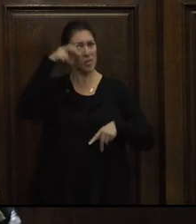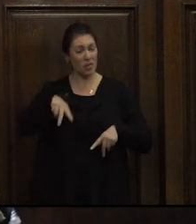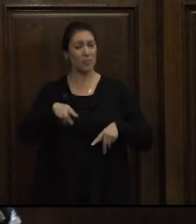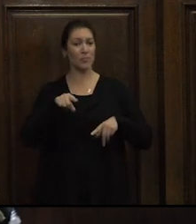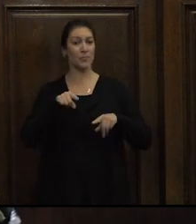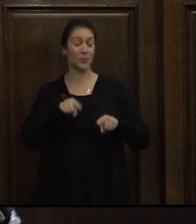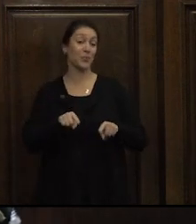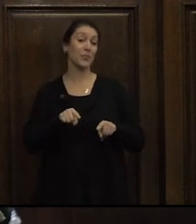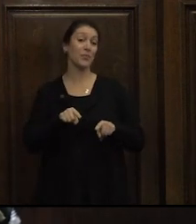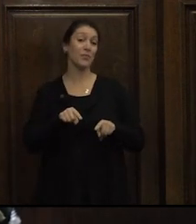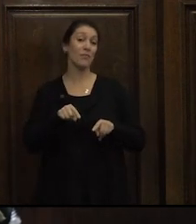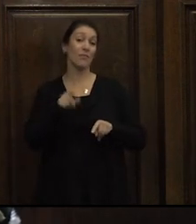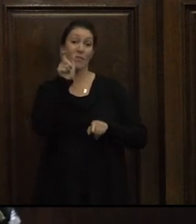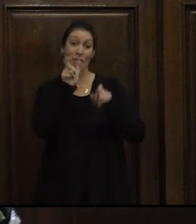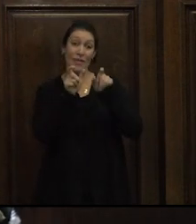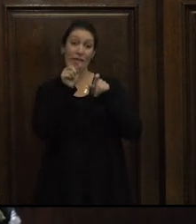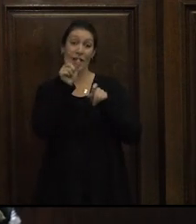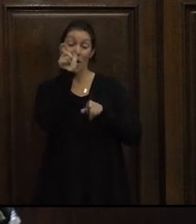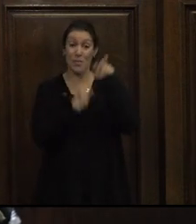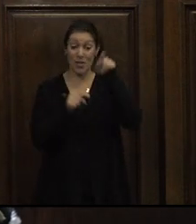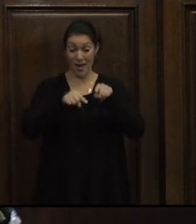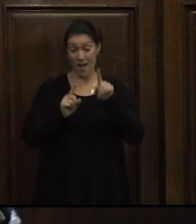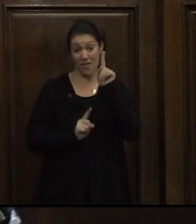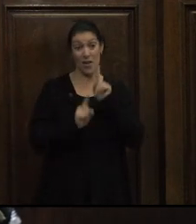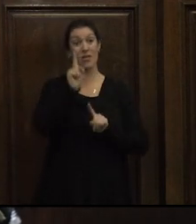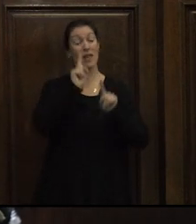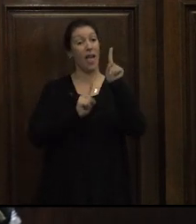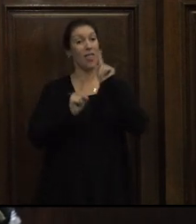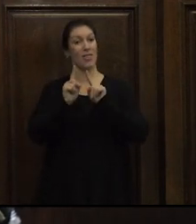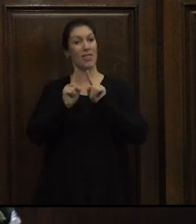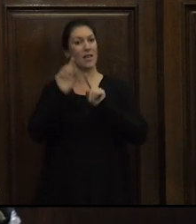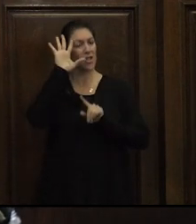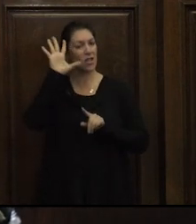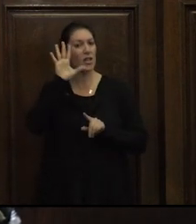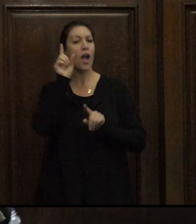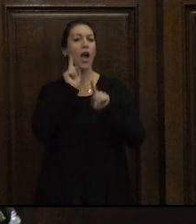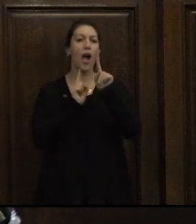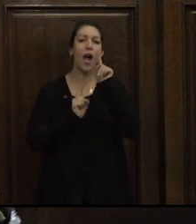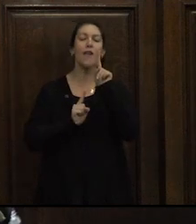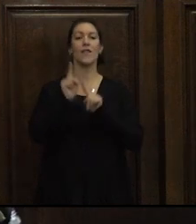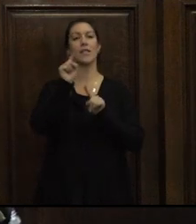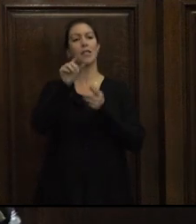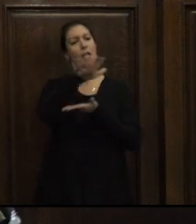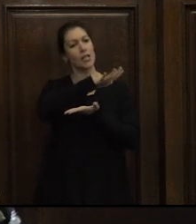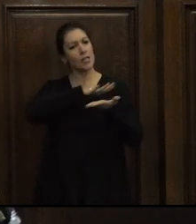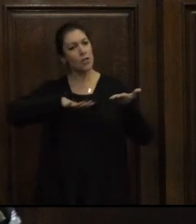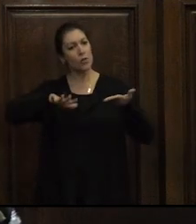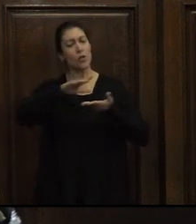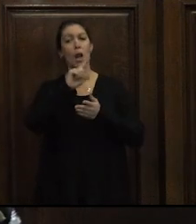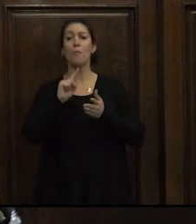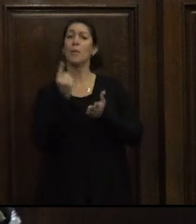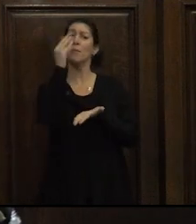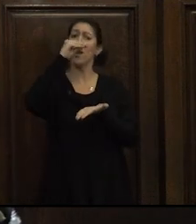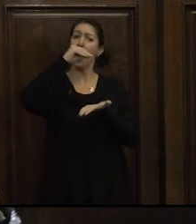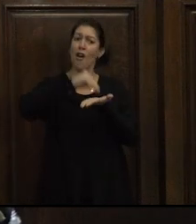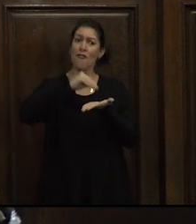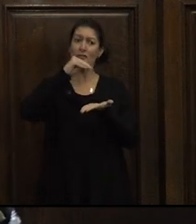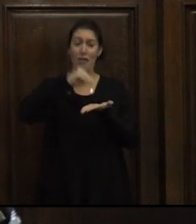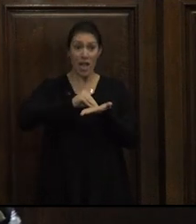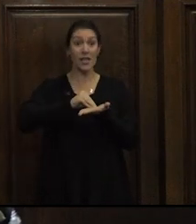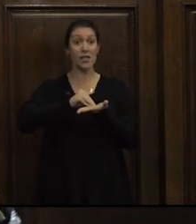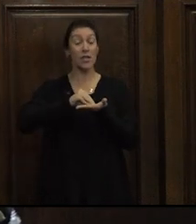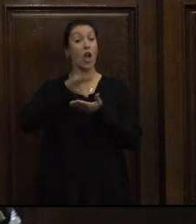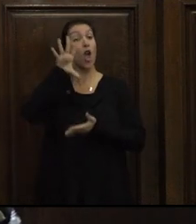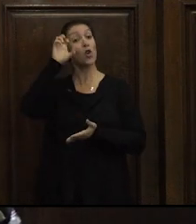la interna de facultad muchas veces hemos planteado que a veces en instancias de esta es la primera vez que escuchamos